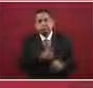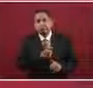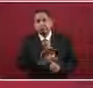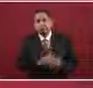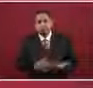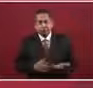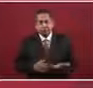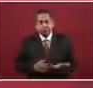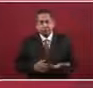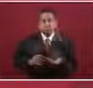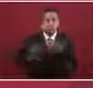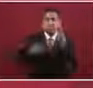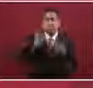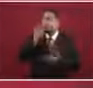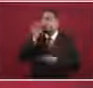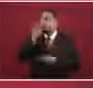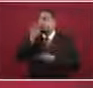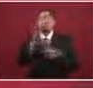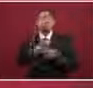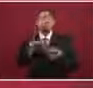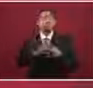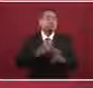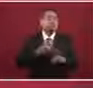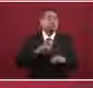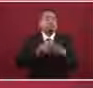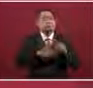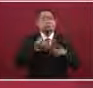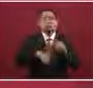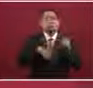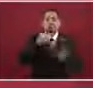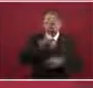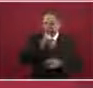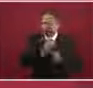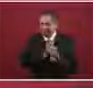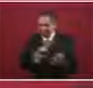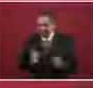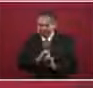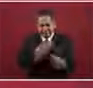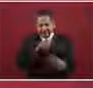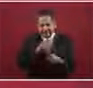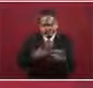en la demagogia, en la retórica.